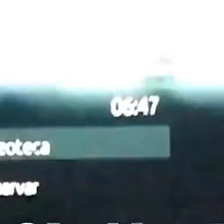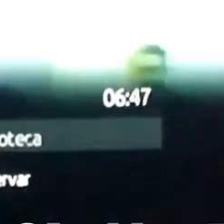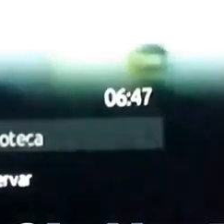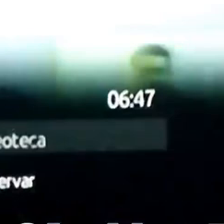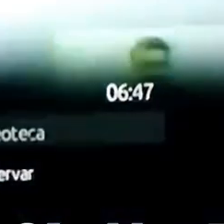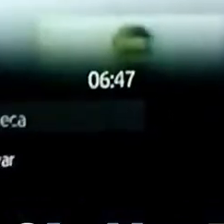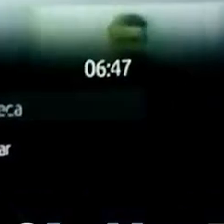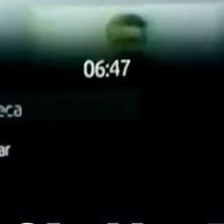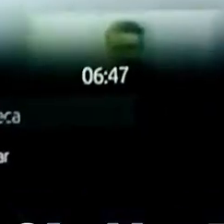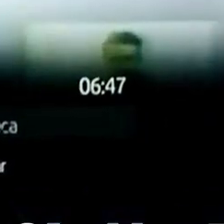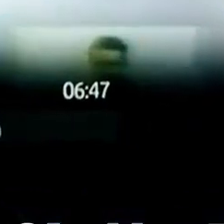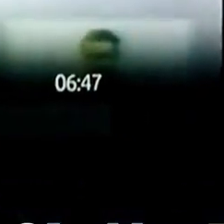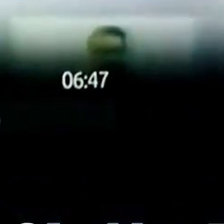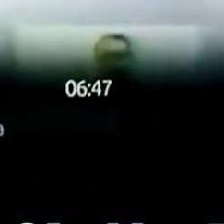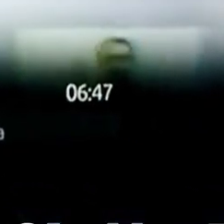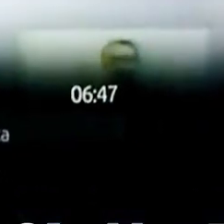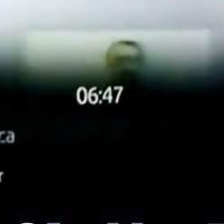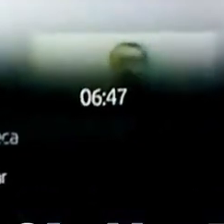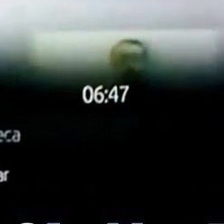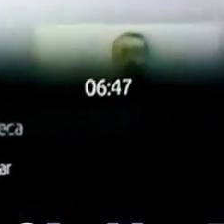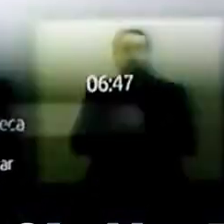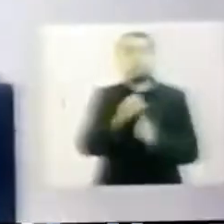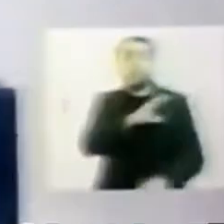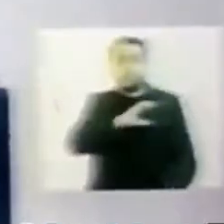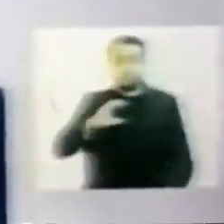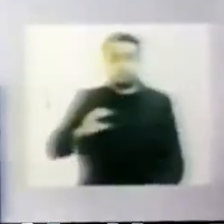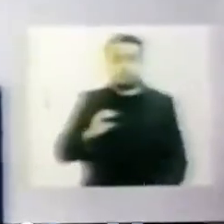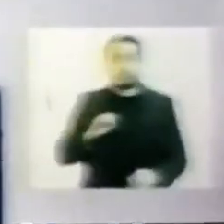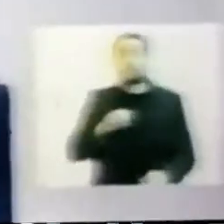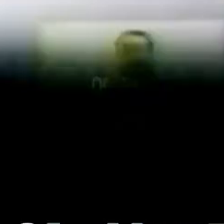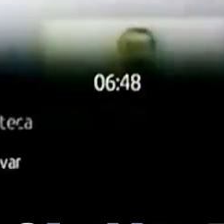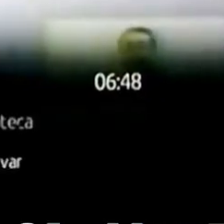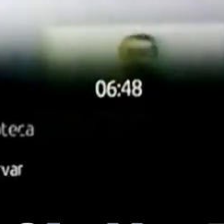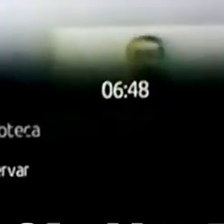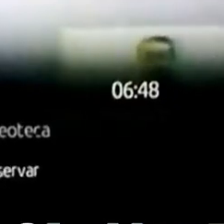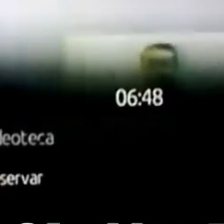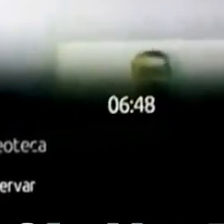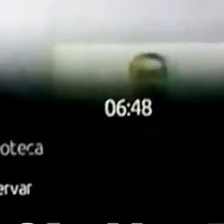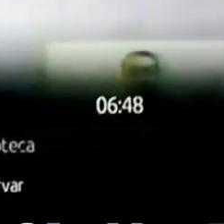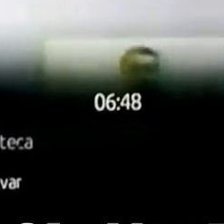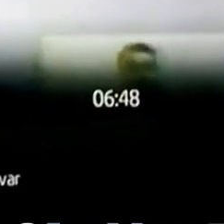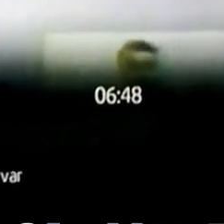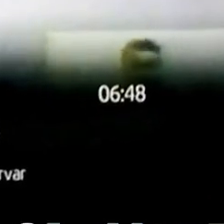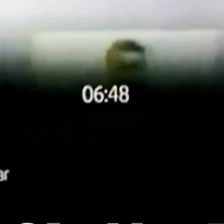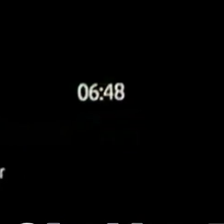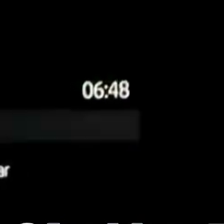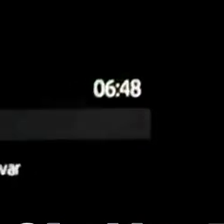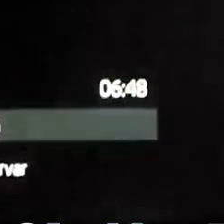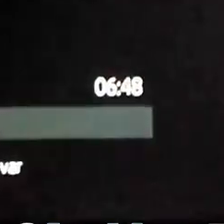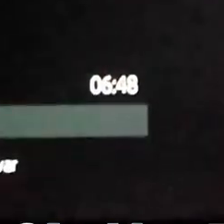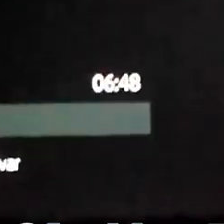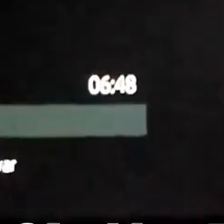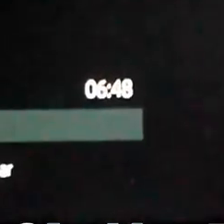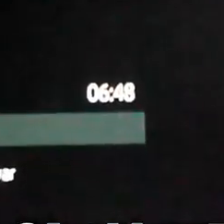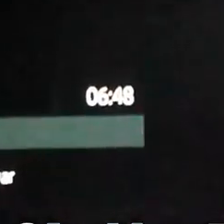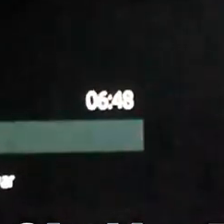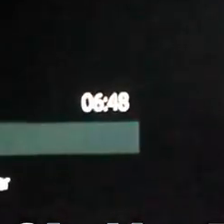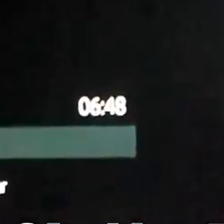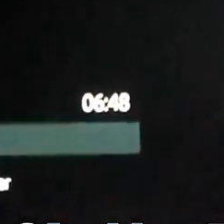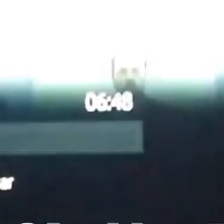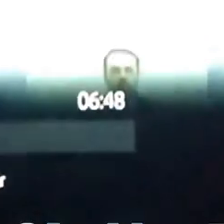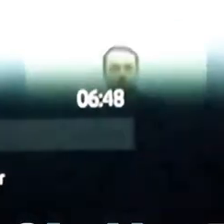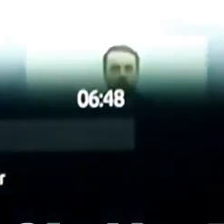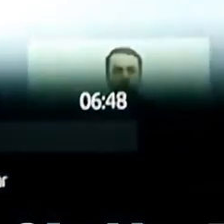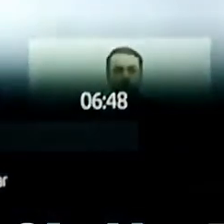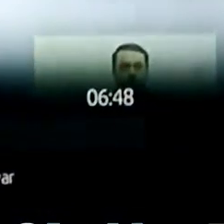seguimiento a su consejo municipal, nos prestará los servicios municipales que son tan necesarios para el poder